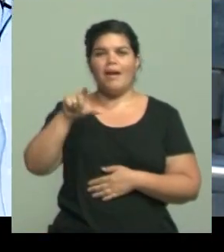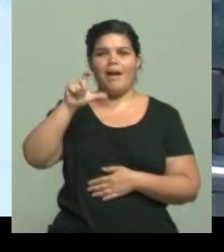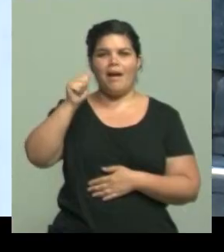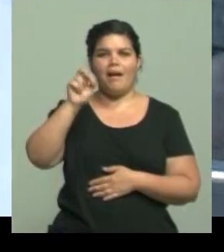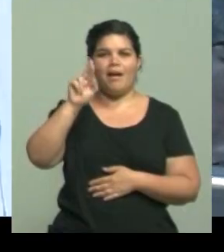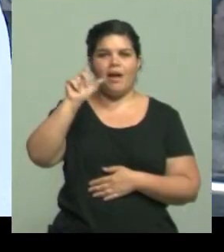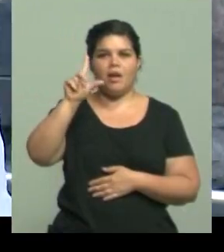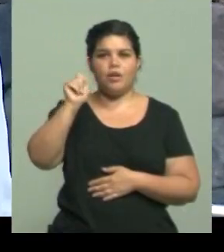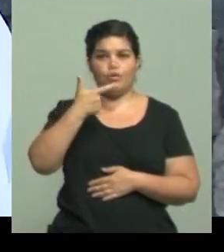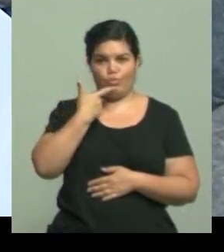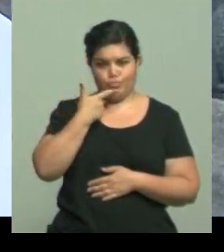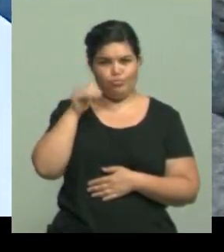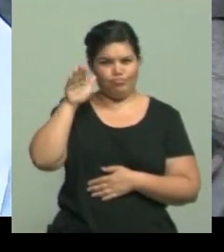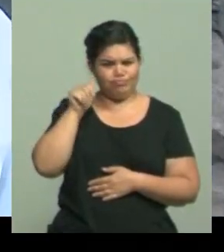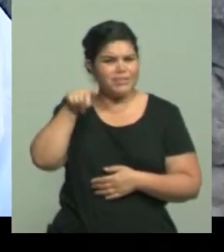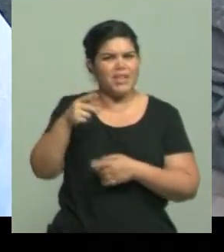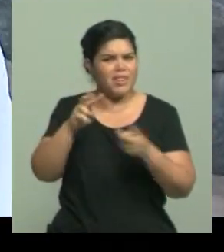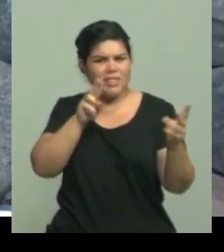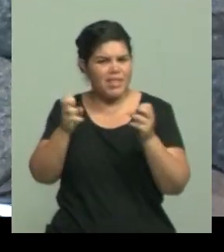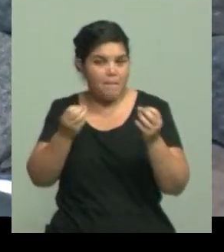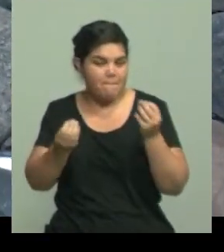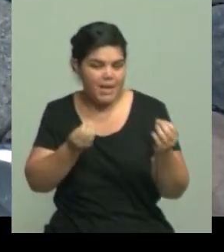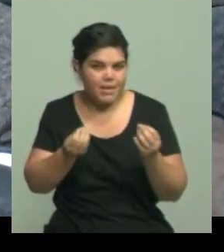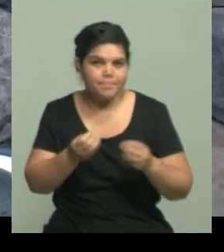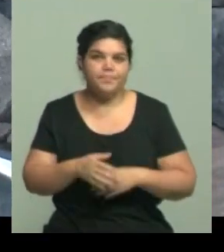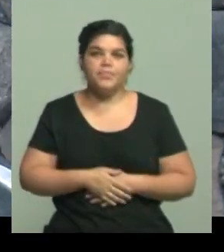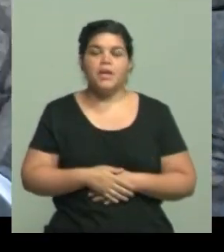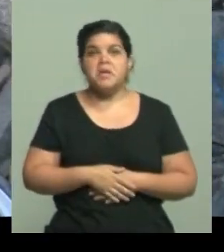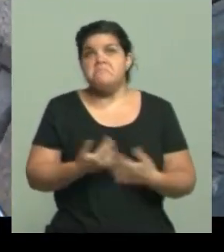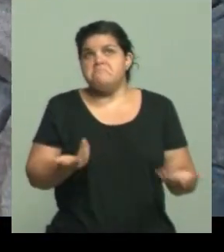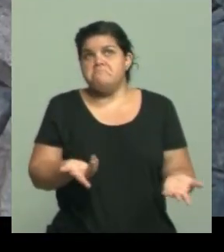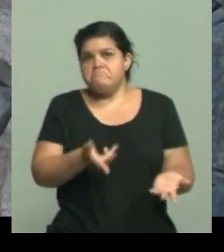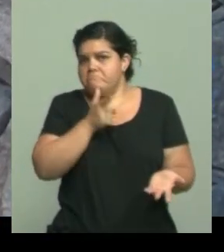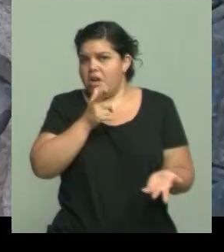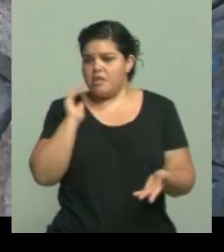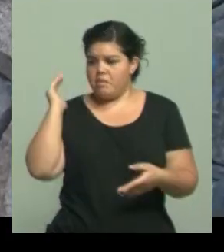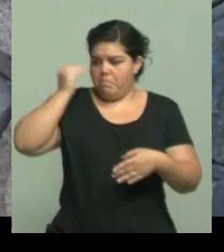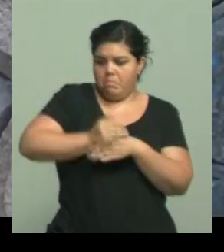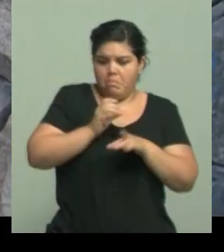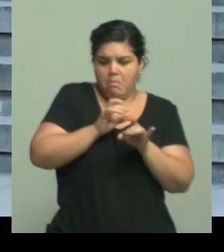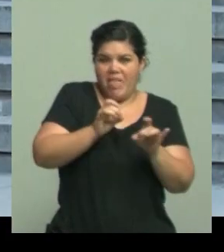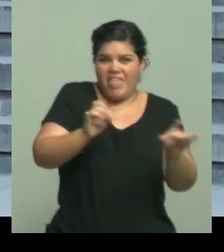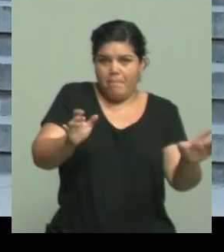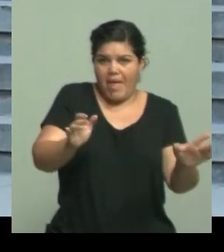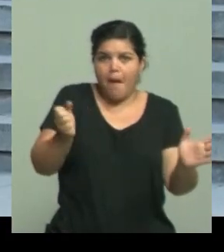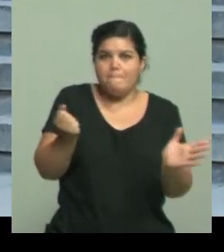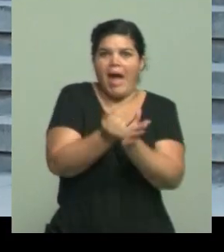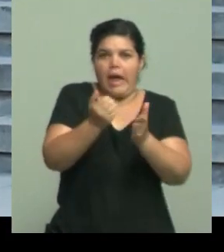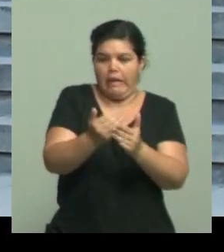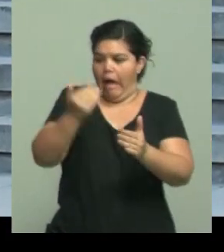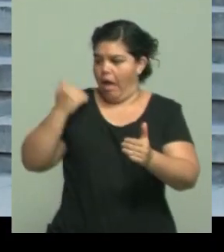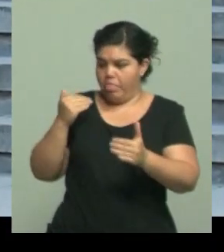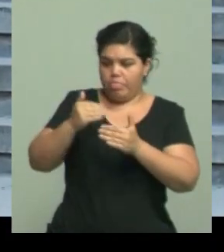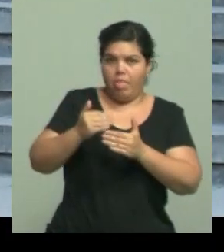Carlos, estábamos hablando justamente de por ahí la bisagra, no sé si es la pandemia o tal vez esta, no sé si forma de